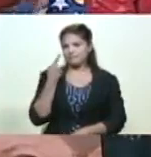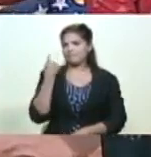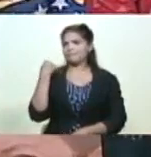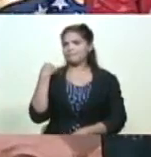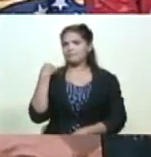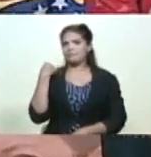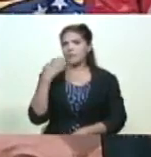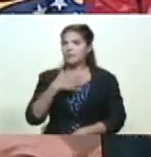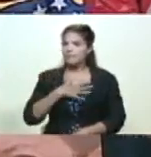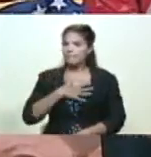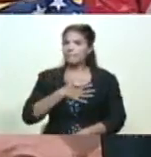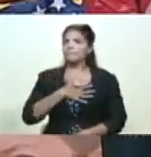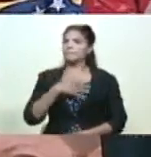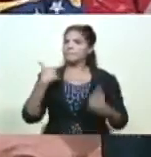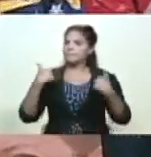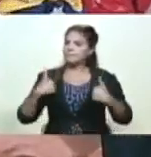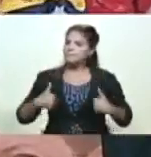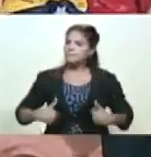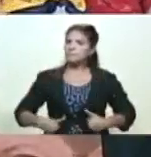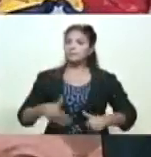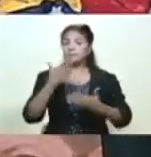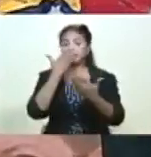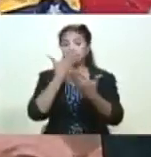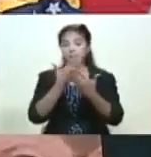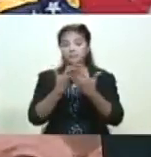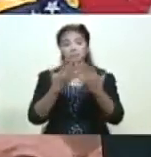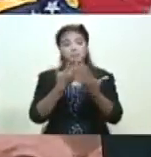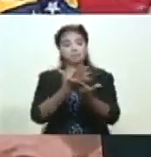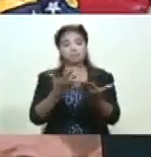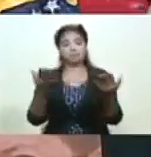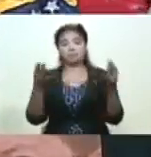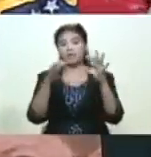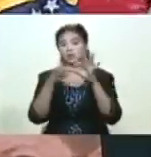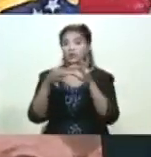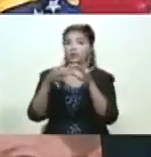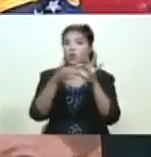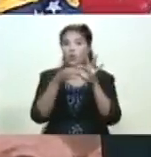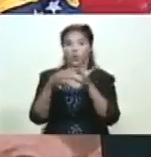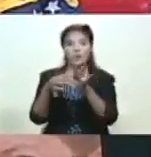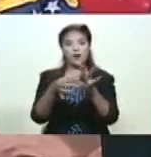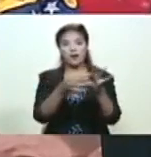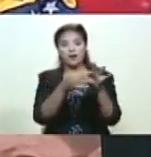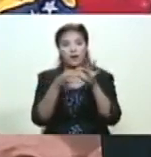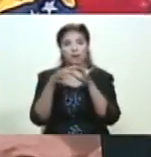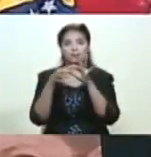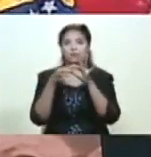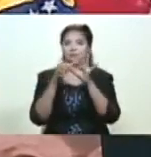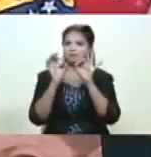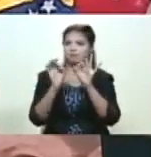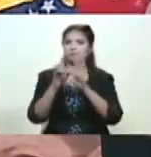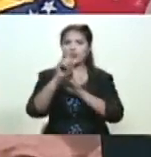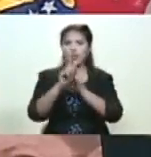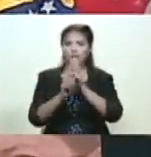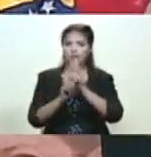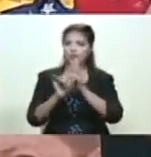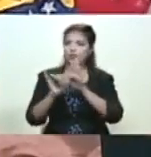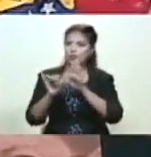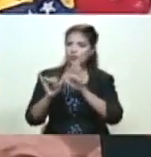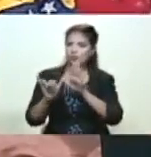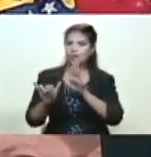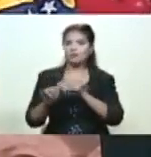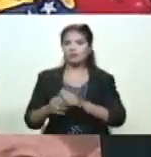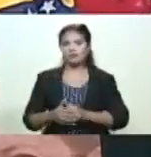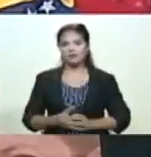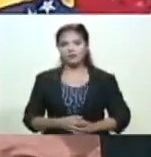en mi comparecencia ante la magna, soberana, plenipotenciaria y originaria Asamblea Nacional